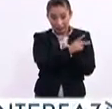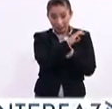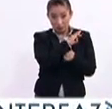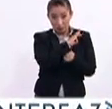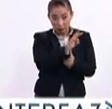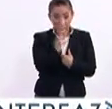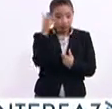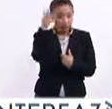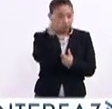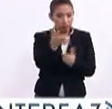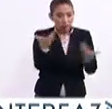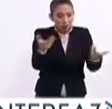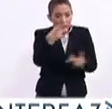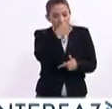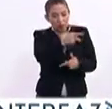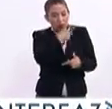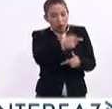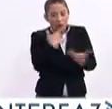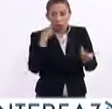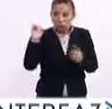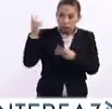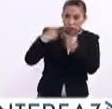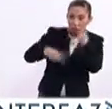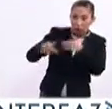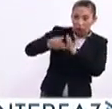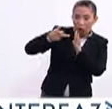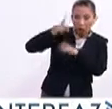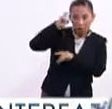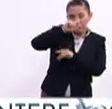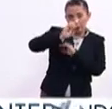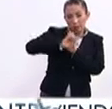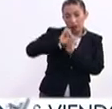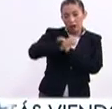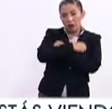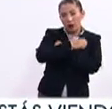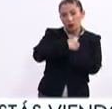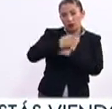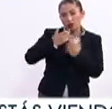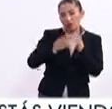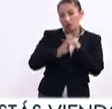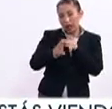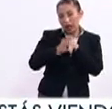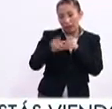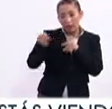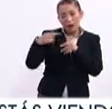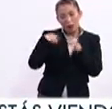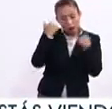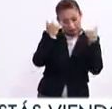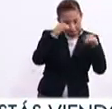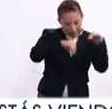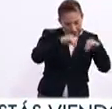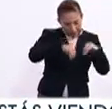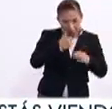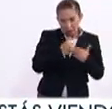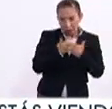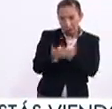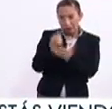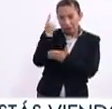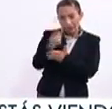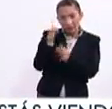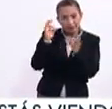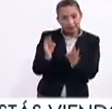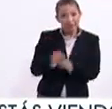momento dado hacer, ante algo que es muy complejo, como la educación para los jóvenes migrantes, mecanismos que les ayude, que